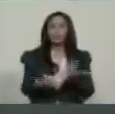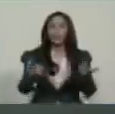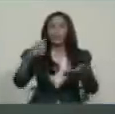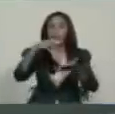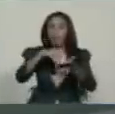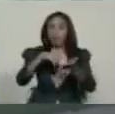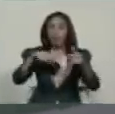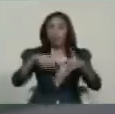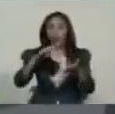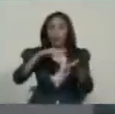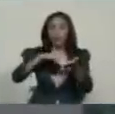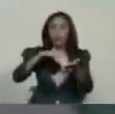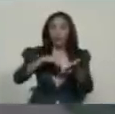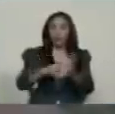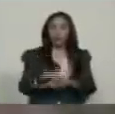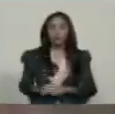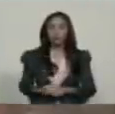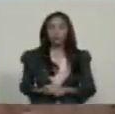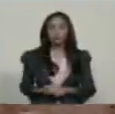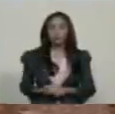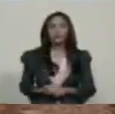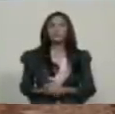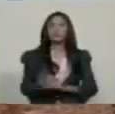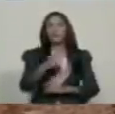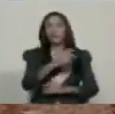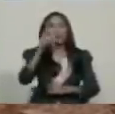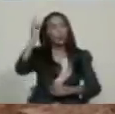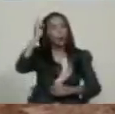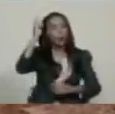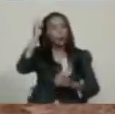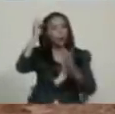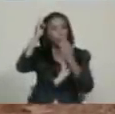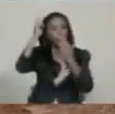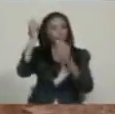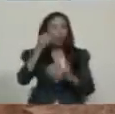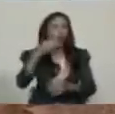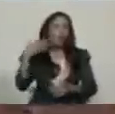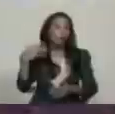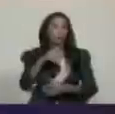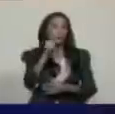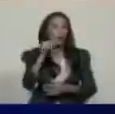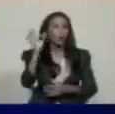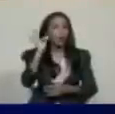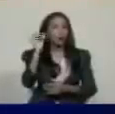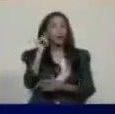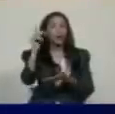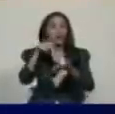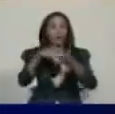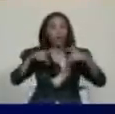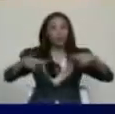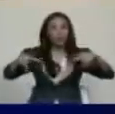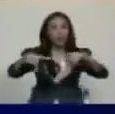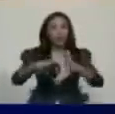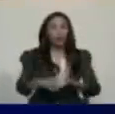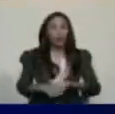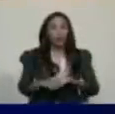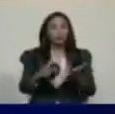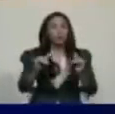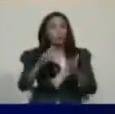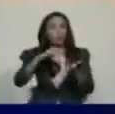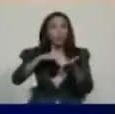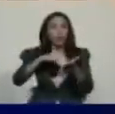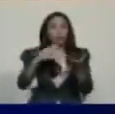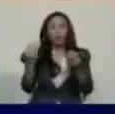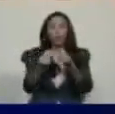capital del estado bolivariano de Miranda, desde Huaycaipuro, todos orgullosos y orgullosas de que de esta tierra y de este pueblo y con el